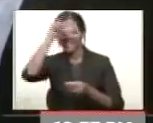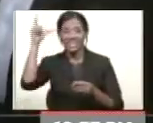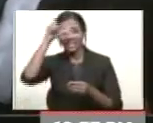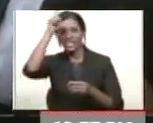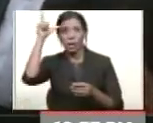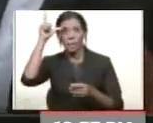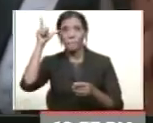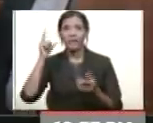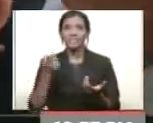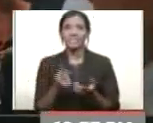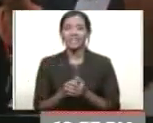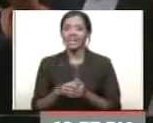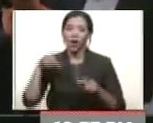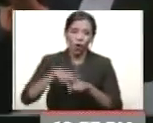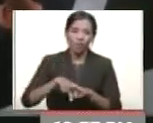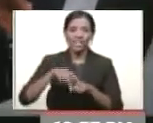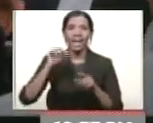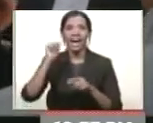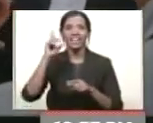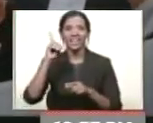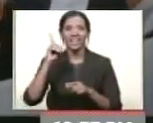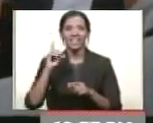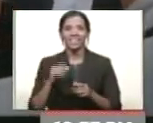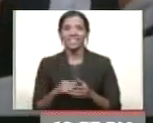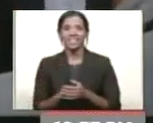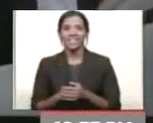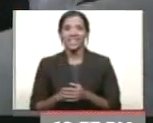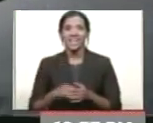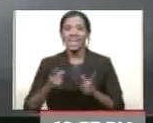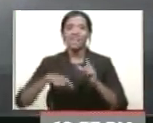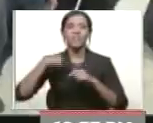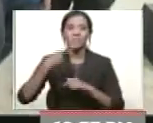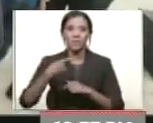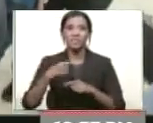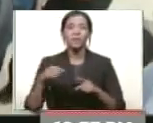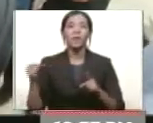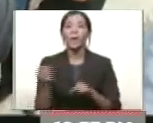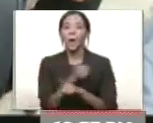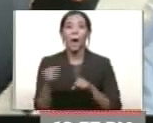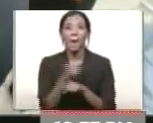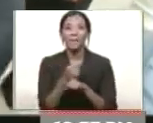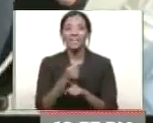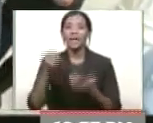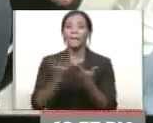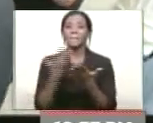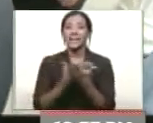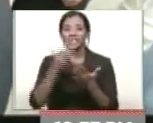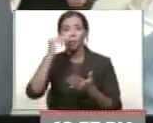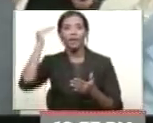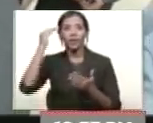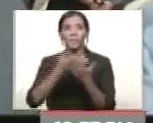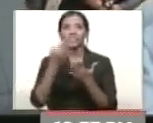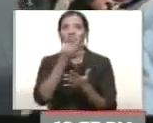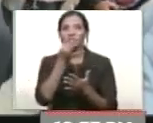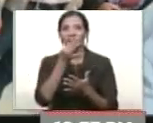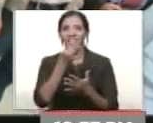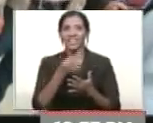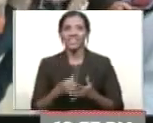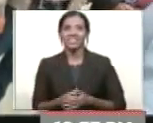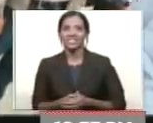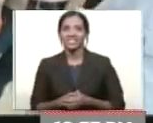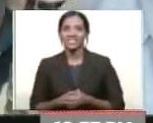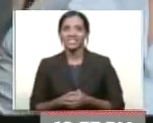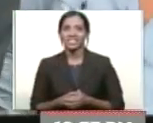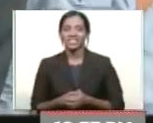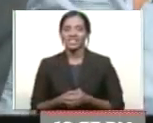López odia Acción Democrática? El próximo golpe será con plátano maduro o con plátano verde. ¿Para qué eran los plátanos? ¿Para qué